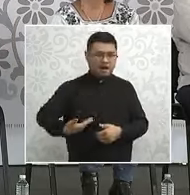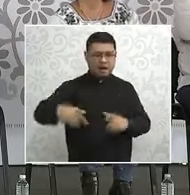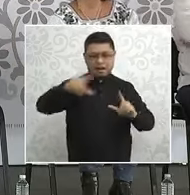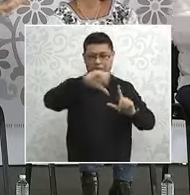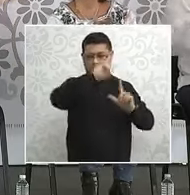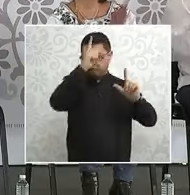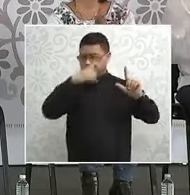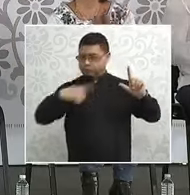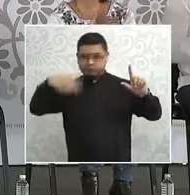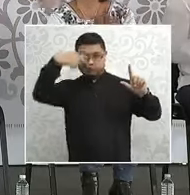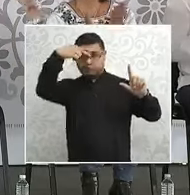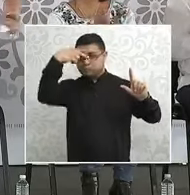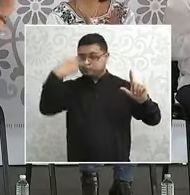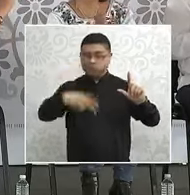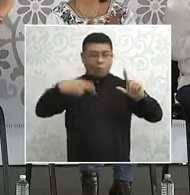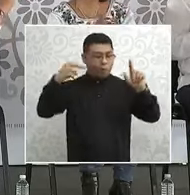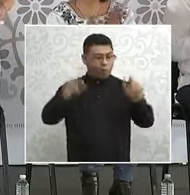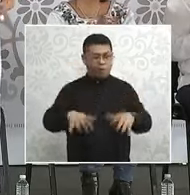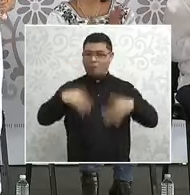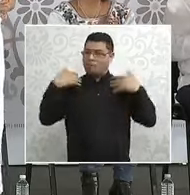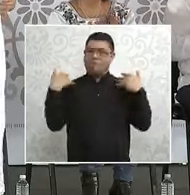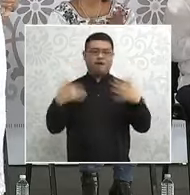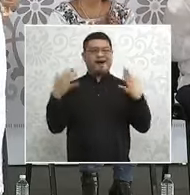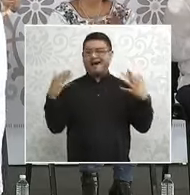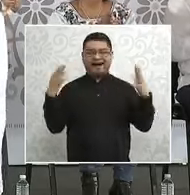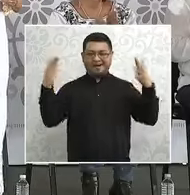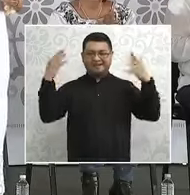escríbanlo para que nadie se le